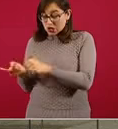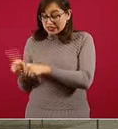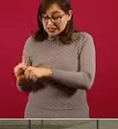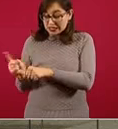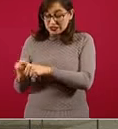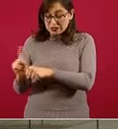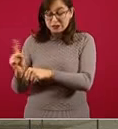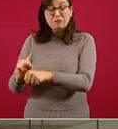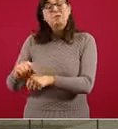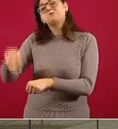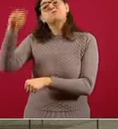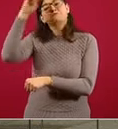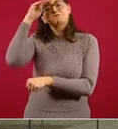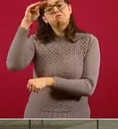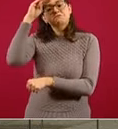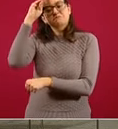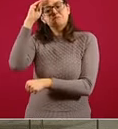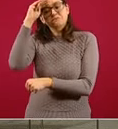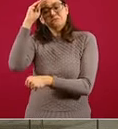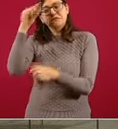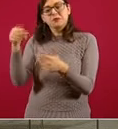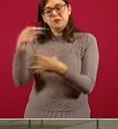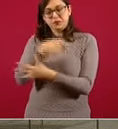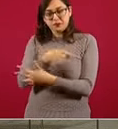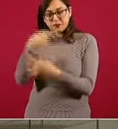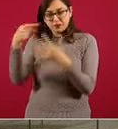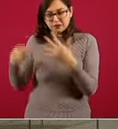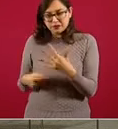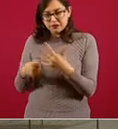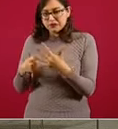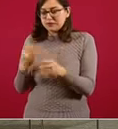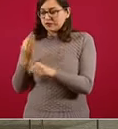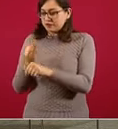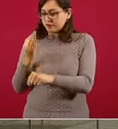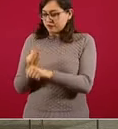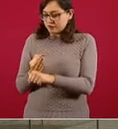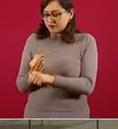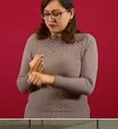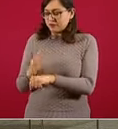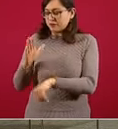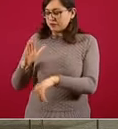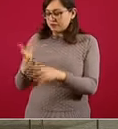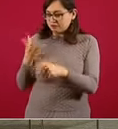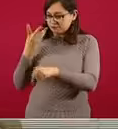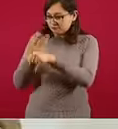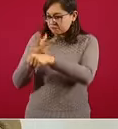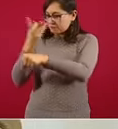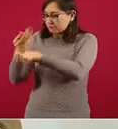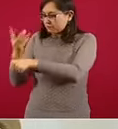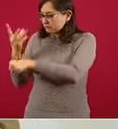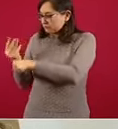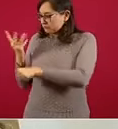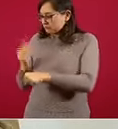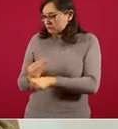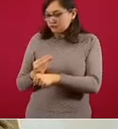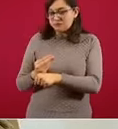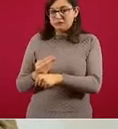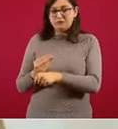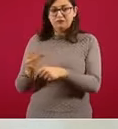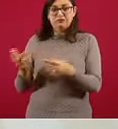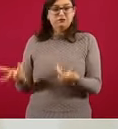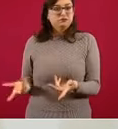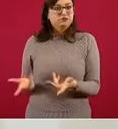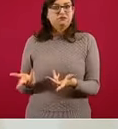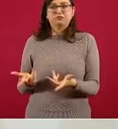que con los componentes estos que tenemos ahora de crecimiento, posiblemente lleguemos a este pico máximo